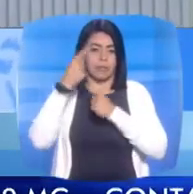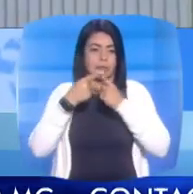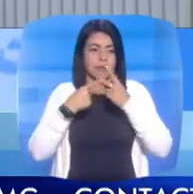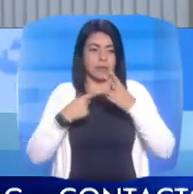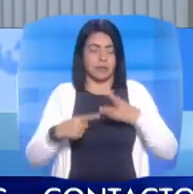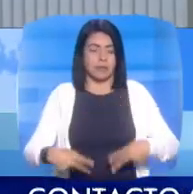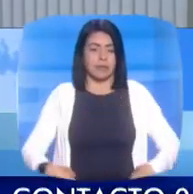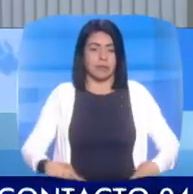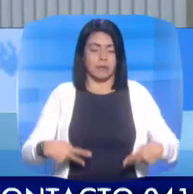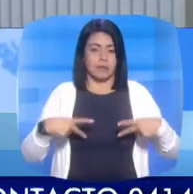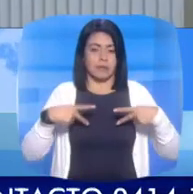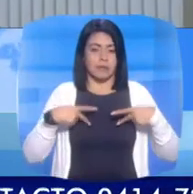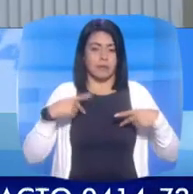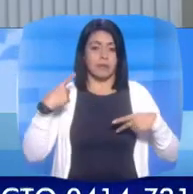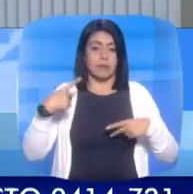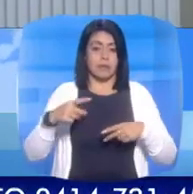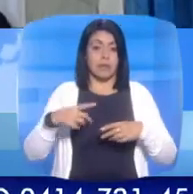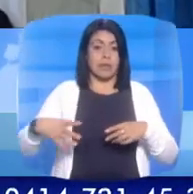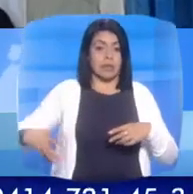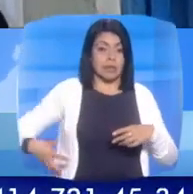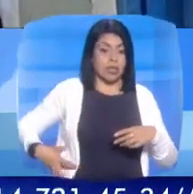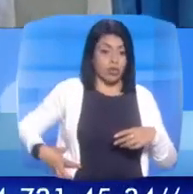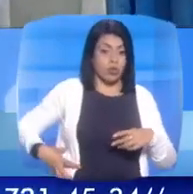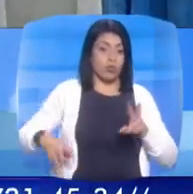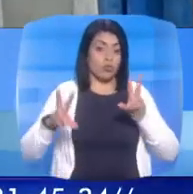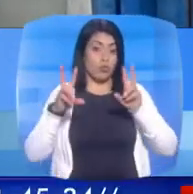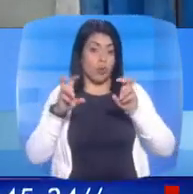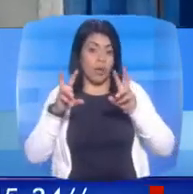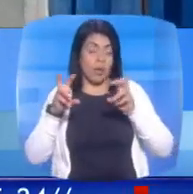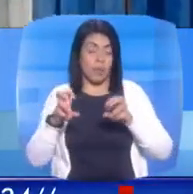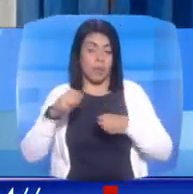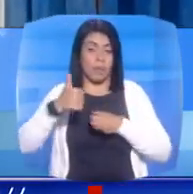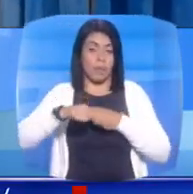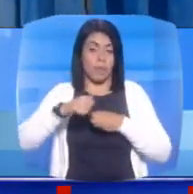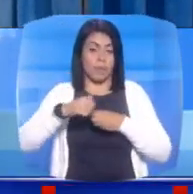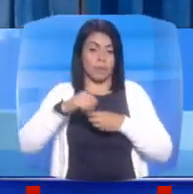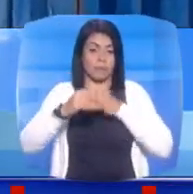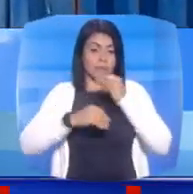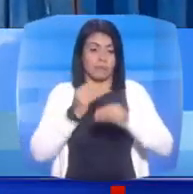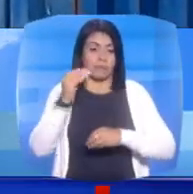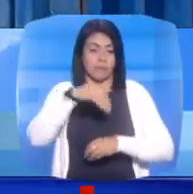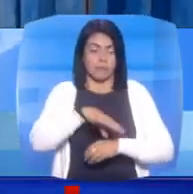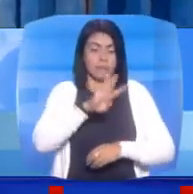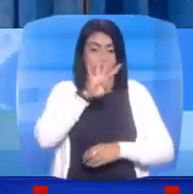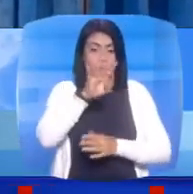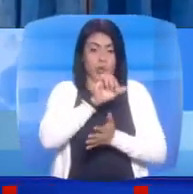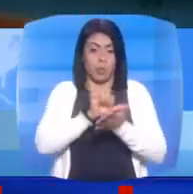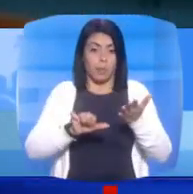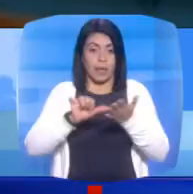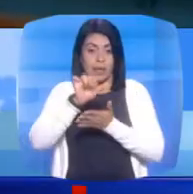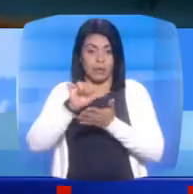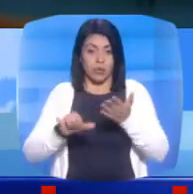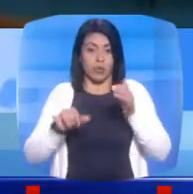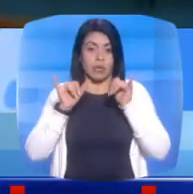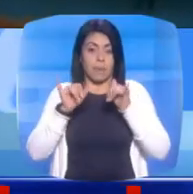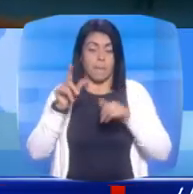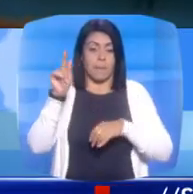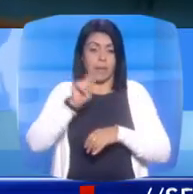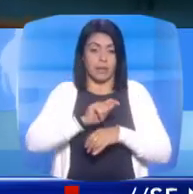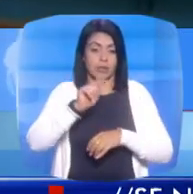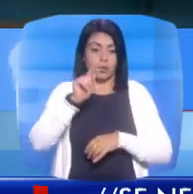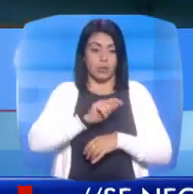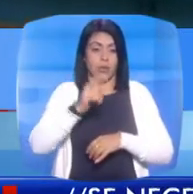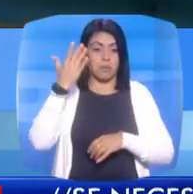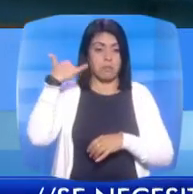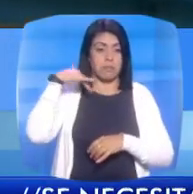que serían sus vidas de contar con un riñón transplantado en Maracaibo se hacían más de cuatro intervenciones de ese tipo al mes